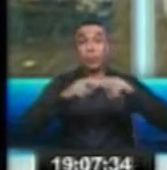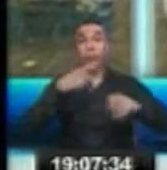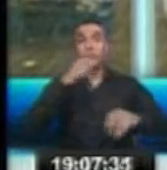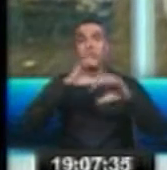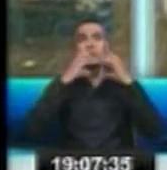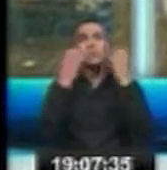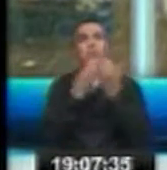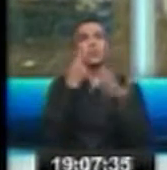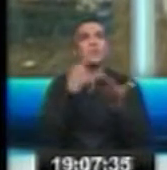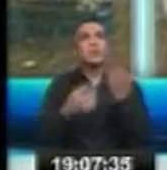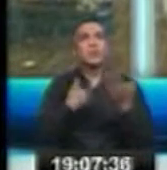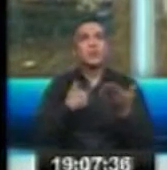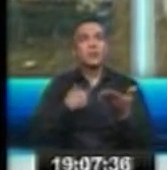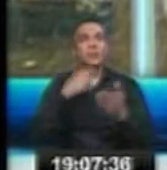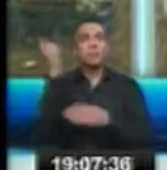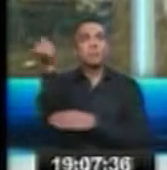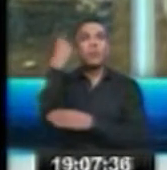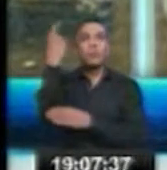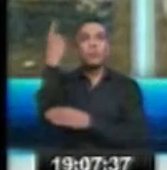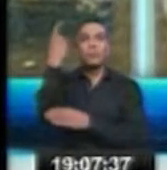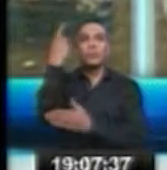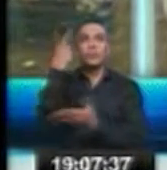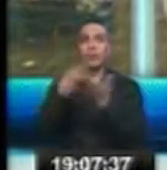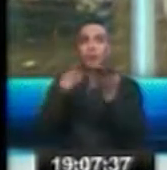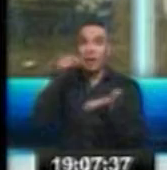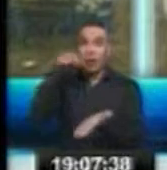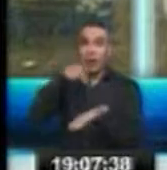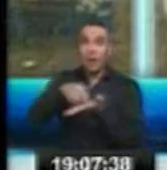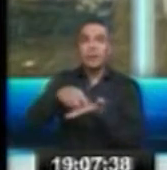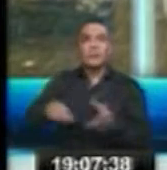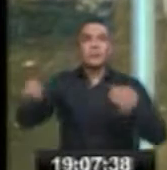la adquisición de los helicópteros Drup. Allí